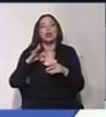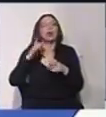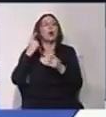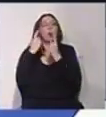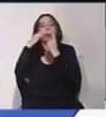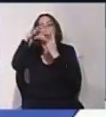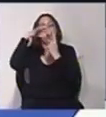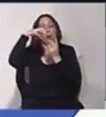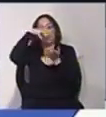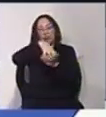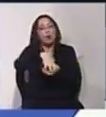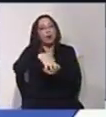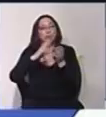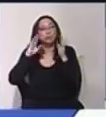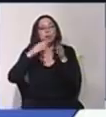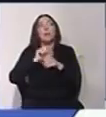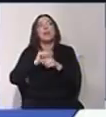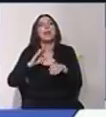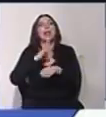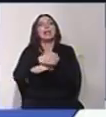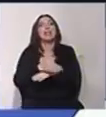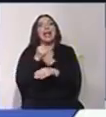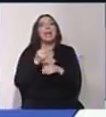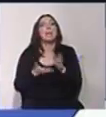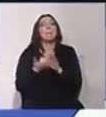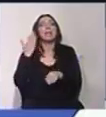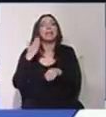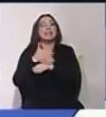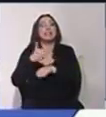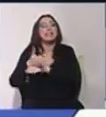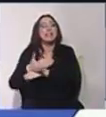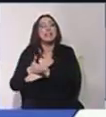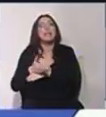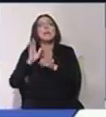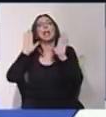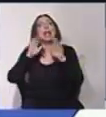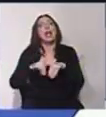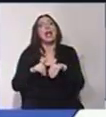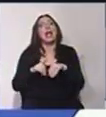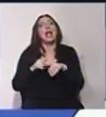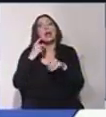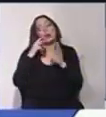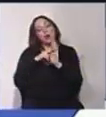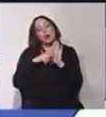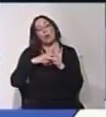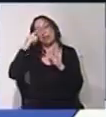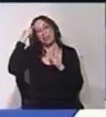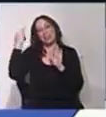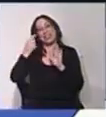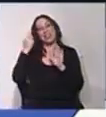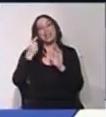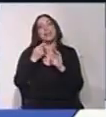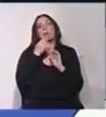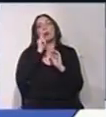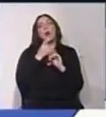el donde se puede acceder o donde hay más accesibilidad en relación a lo que nos dicen las normas internacionales, que, por ejemplo,